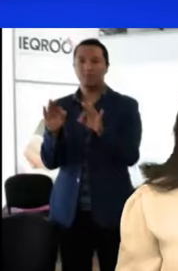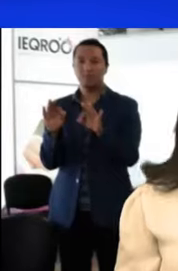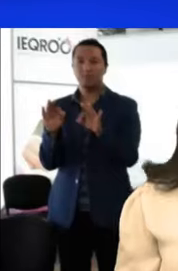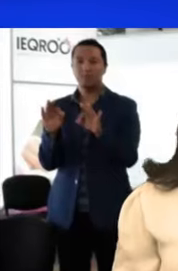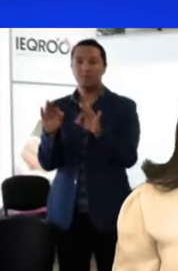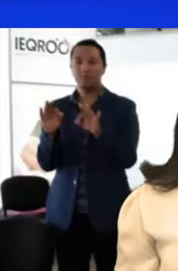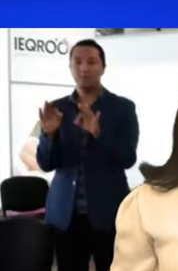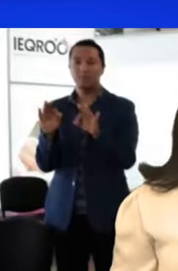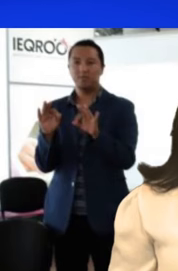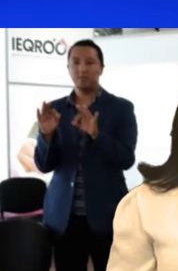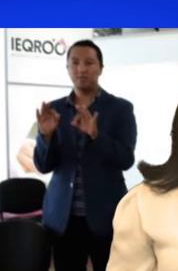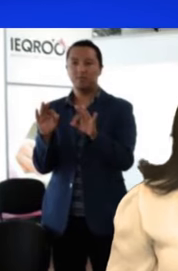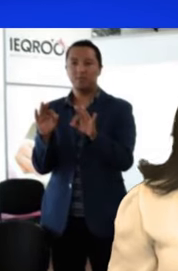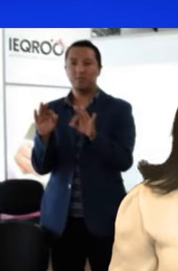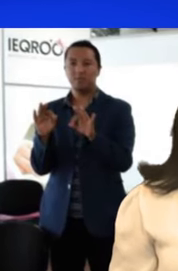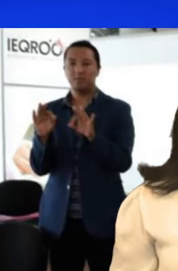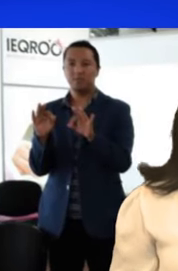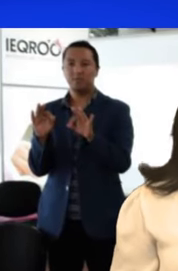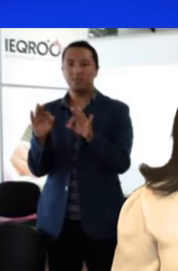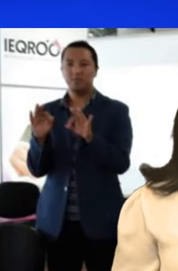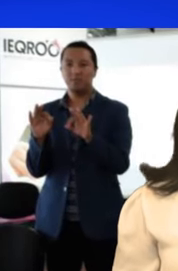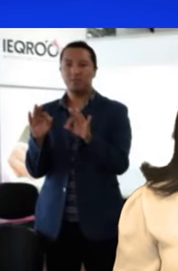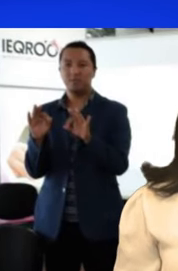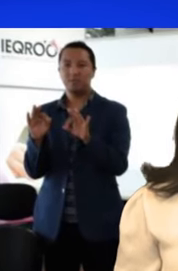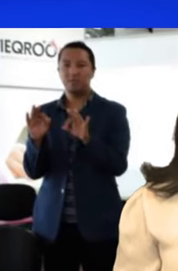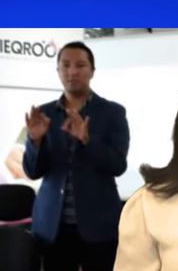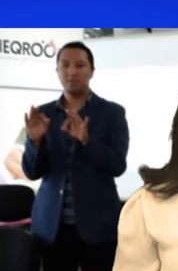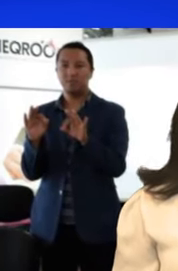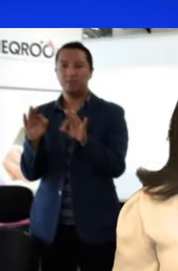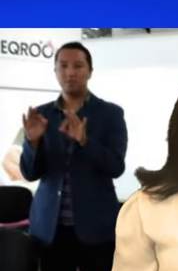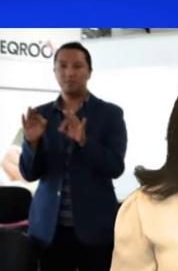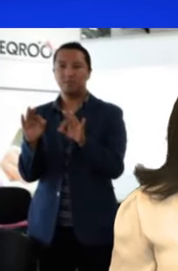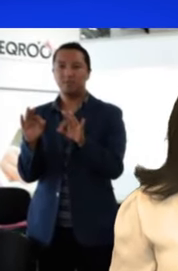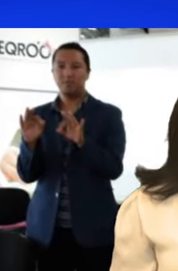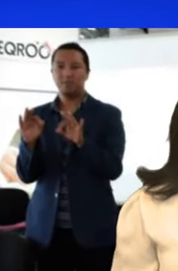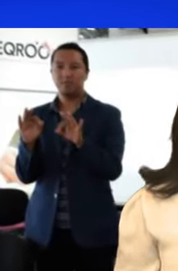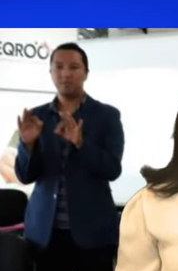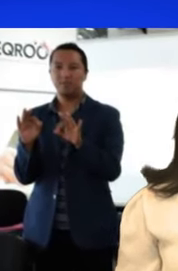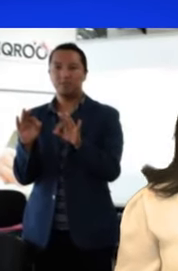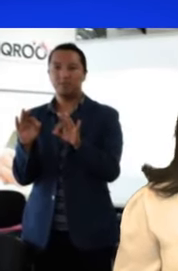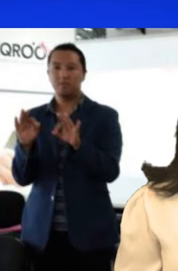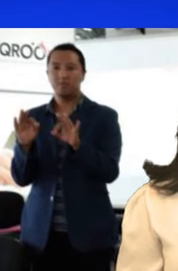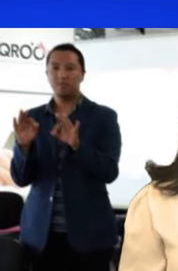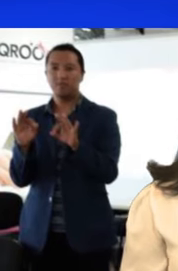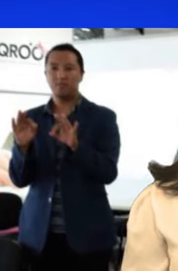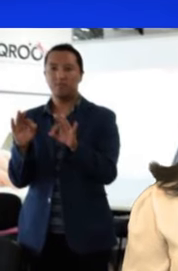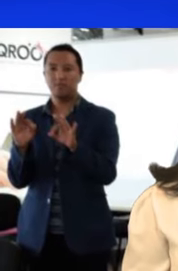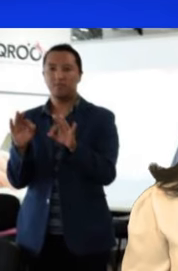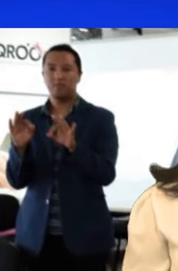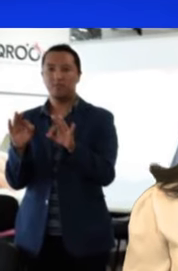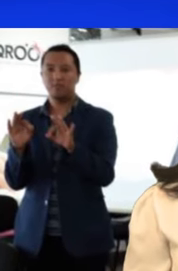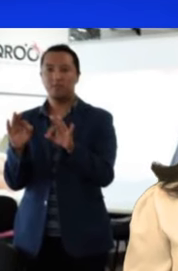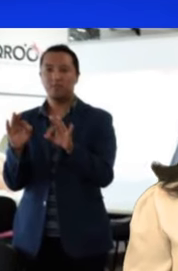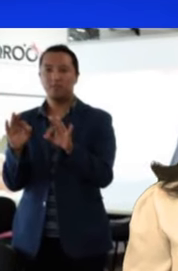El Instituto Electoral de Quintana Roo promueve la sensibilización y la inclusión de todas y todos los ciudadanos. No se debe